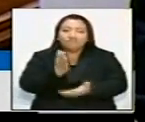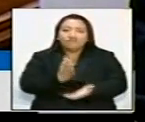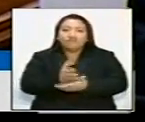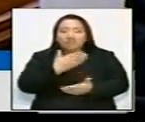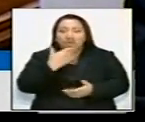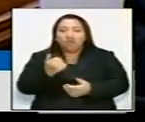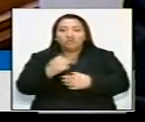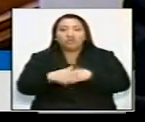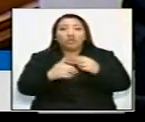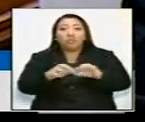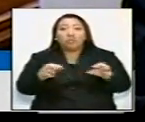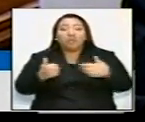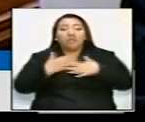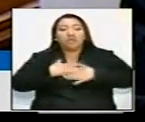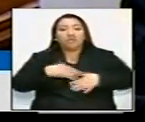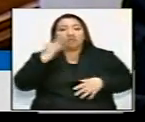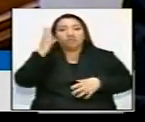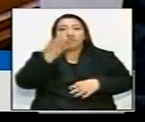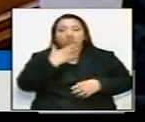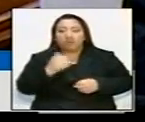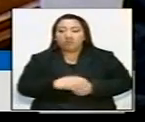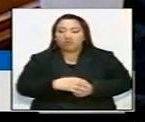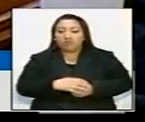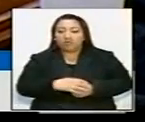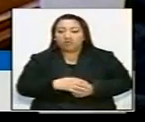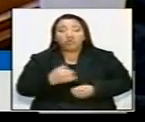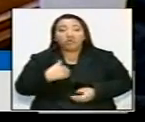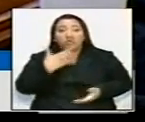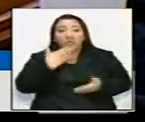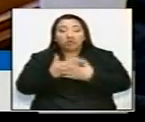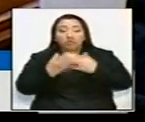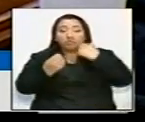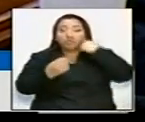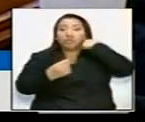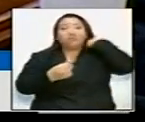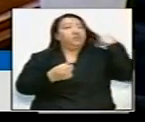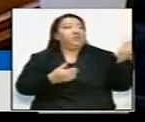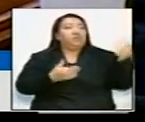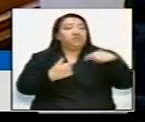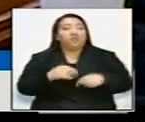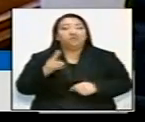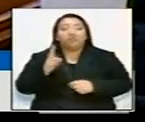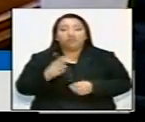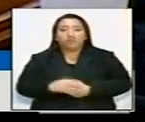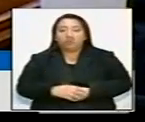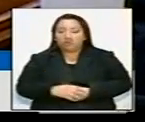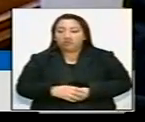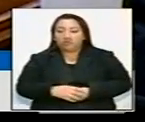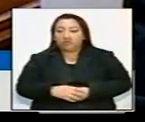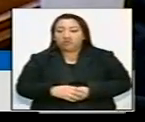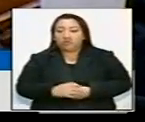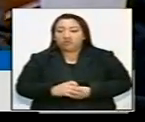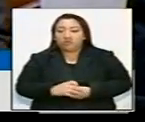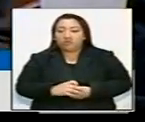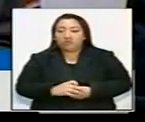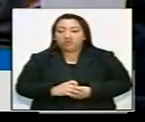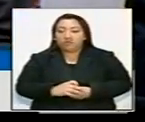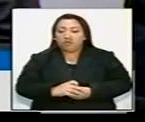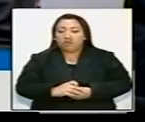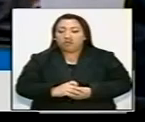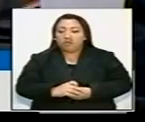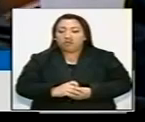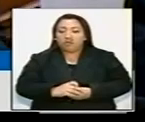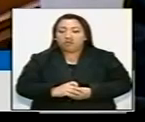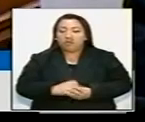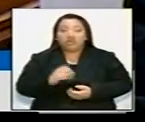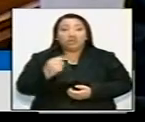una población hacia un futuro mejor. Por eso yo agradezco mucho la presencia del profesor Gary